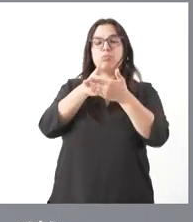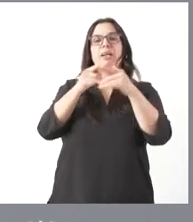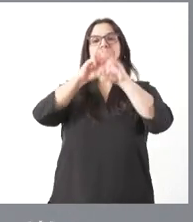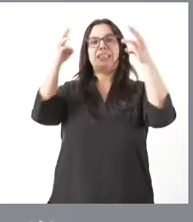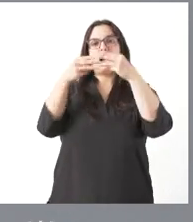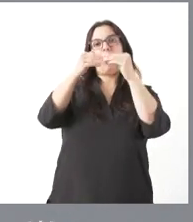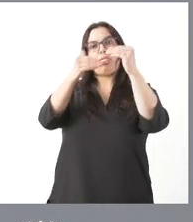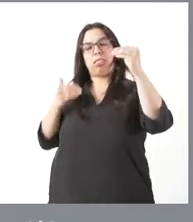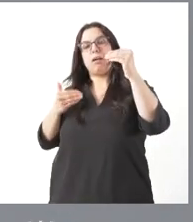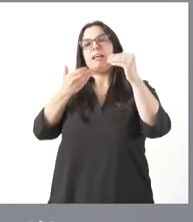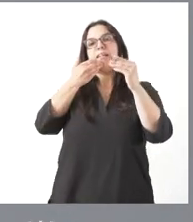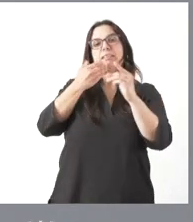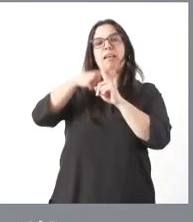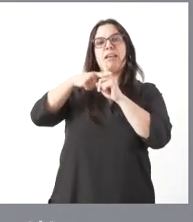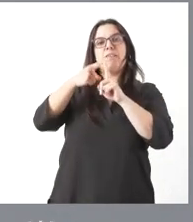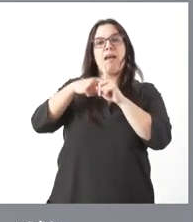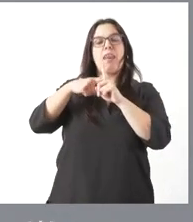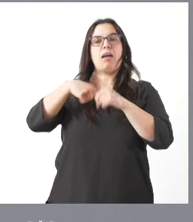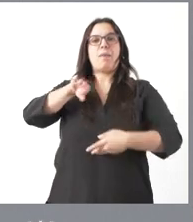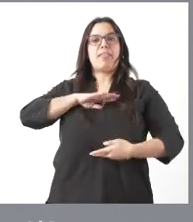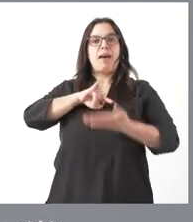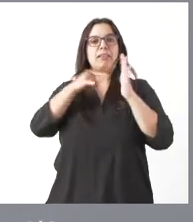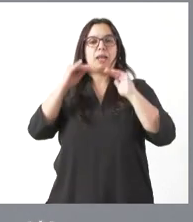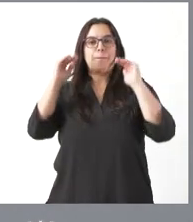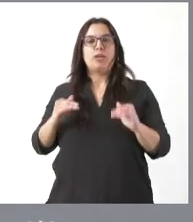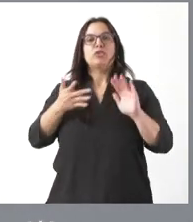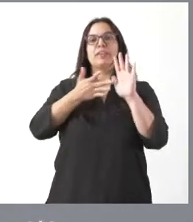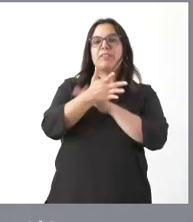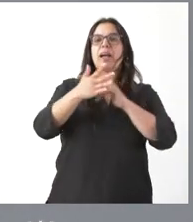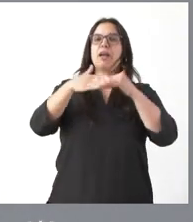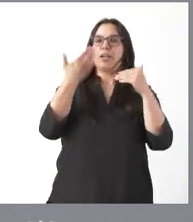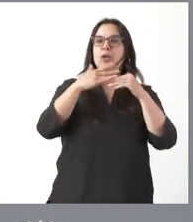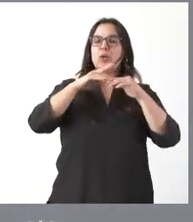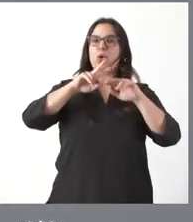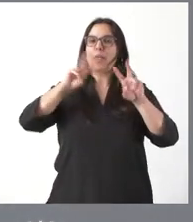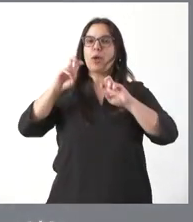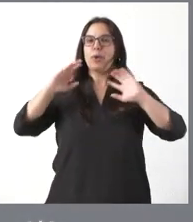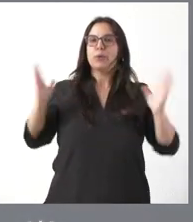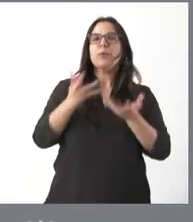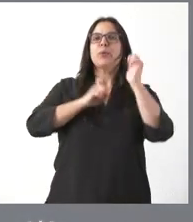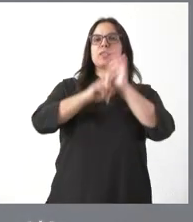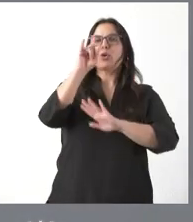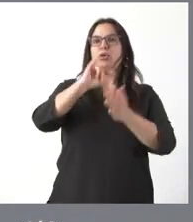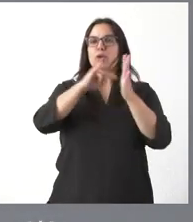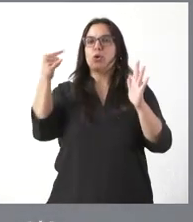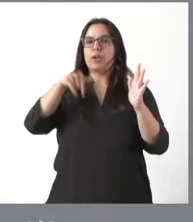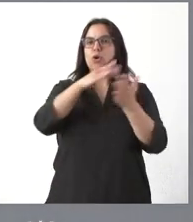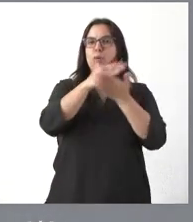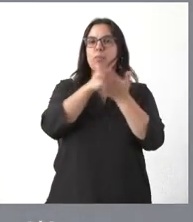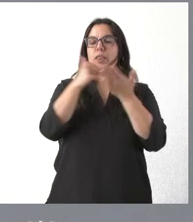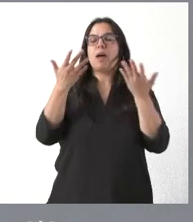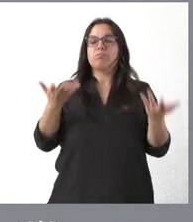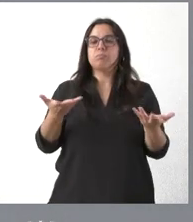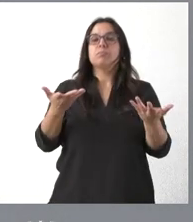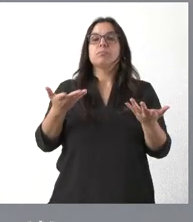con menor nivel de competencia técnica se trata de impulsar la innovación el desarrollo tecnológico en nuestra comunidad Autónoma y como les digo